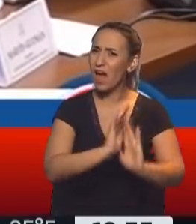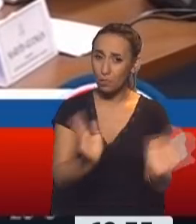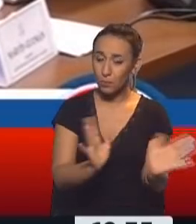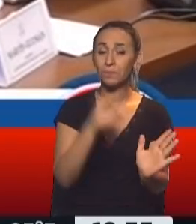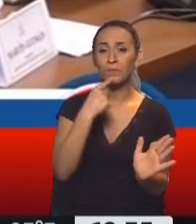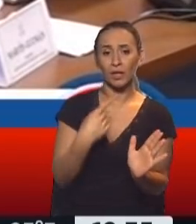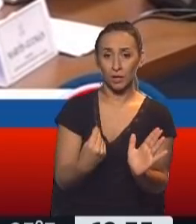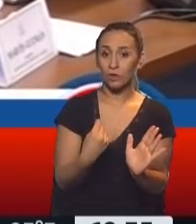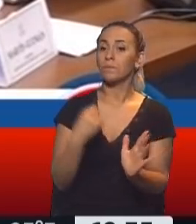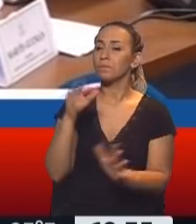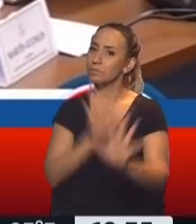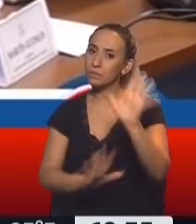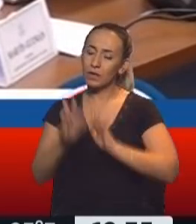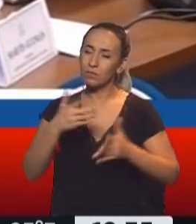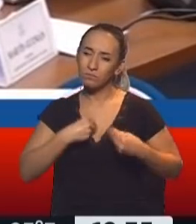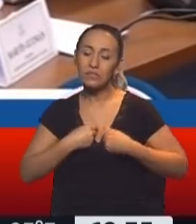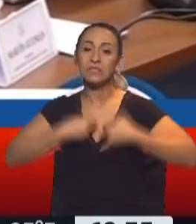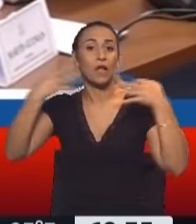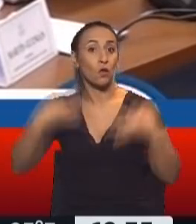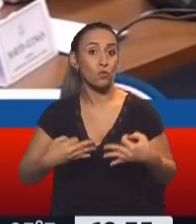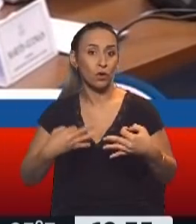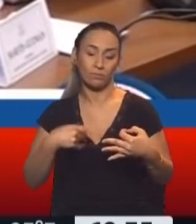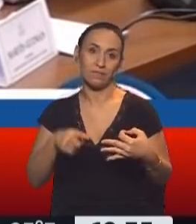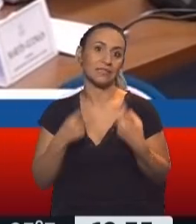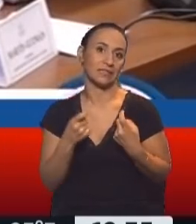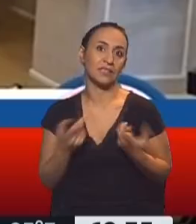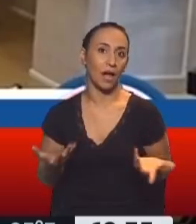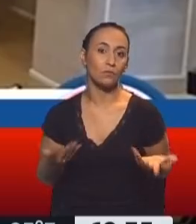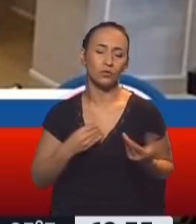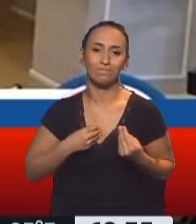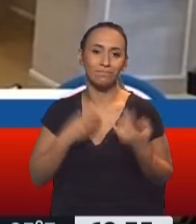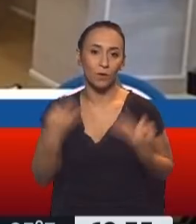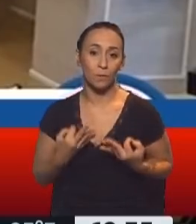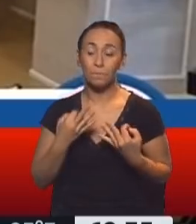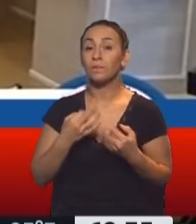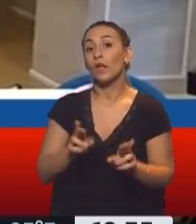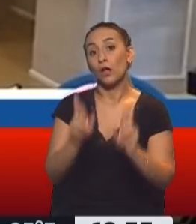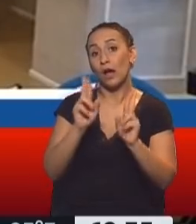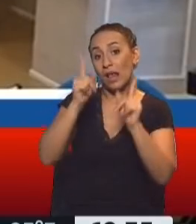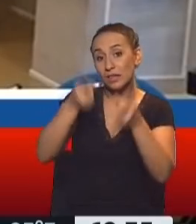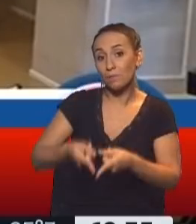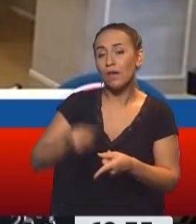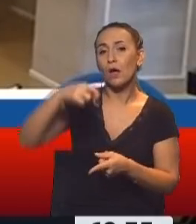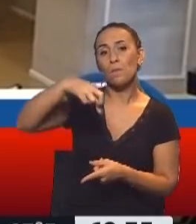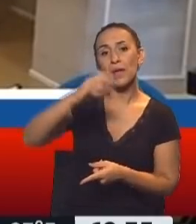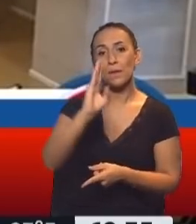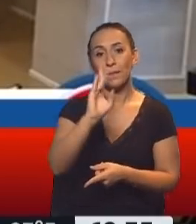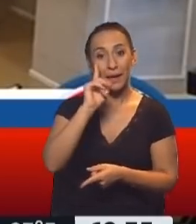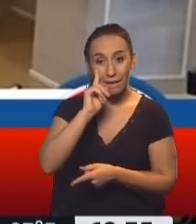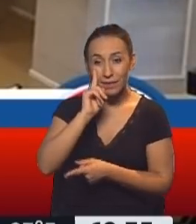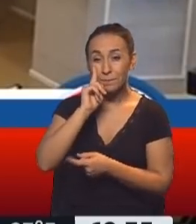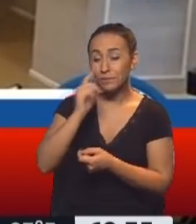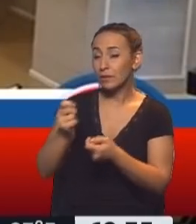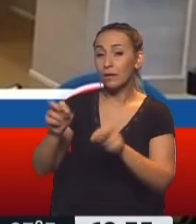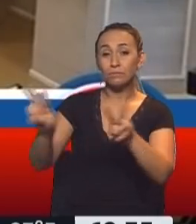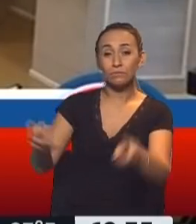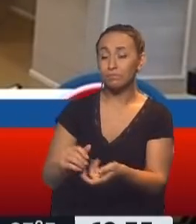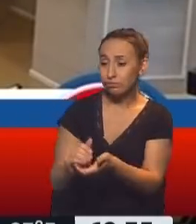de certidumbre es un factor necesario y esperamos que el Producto Bruto Interno, el PBI, crezca un 10% este